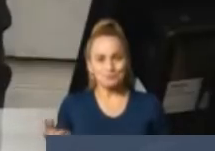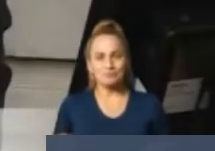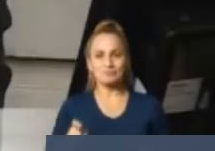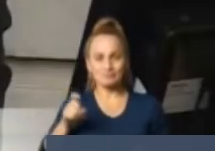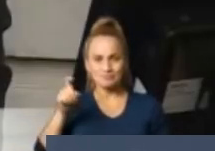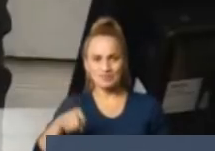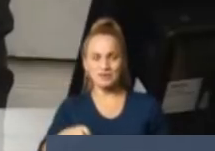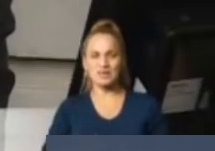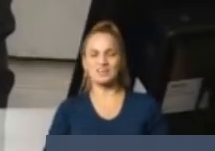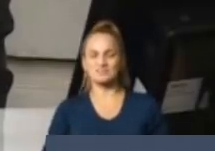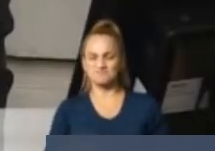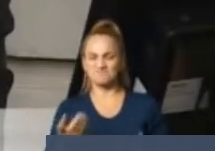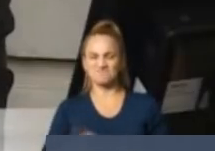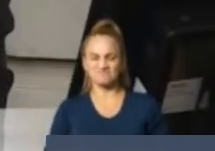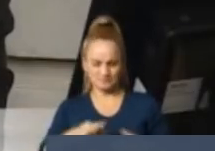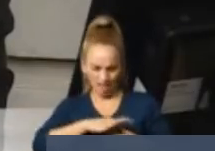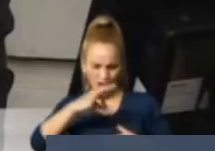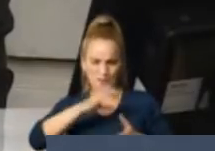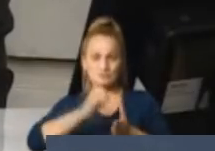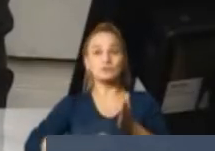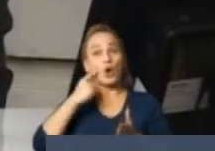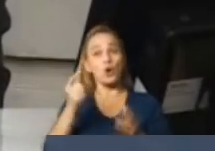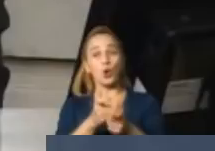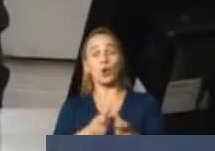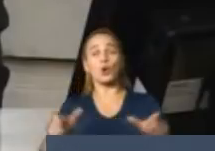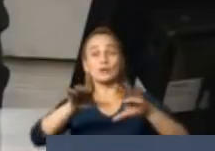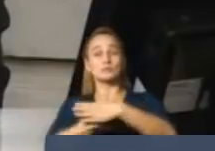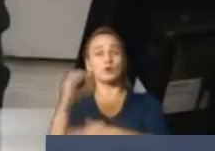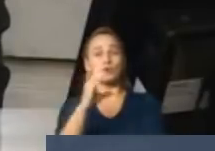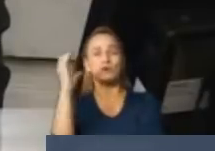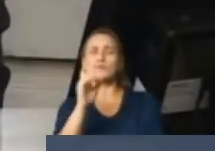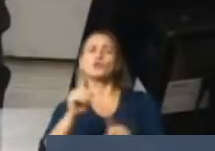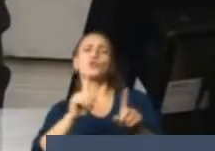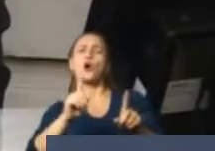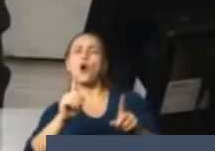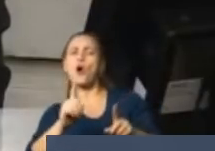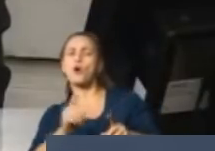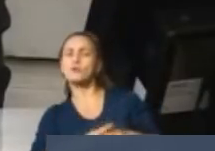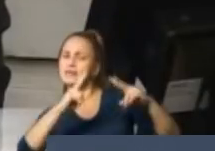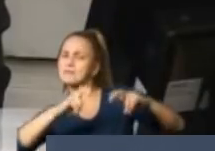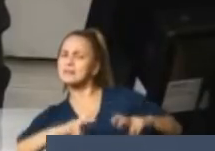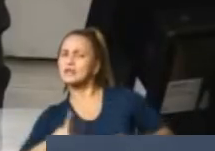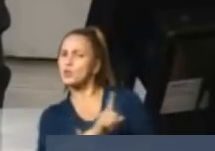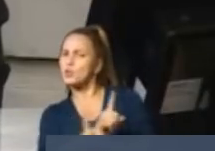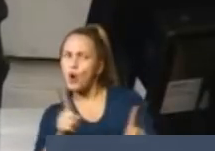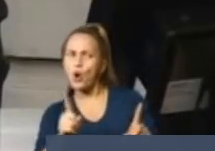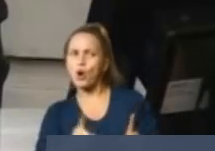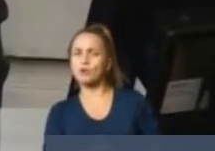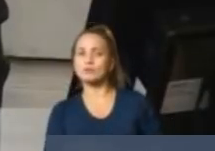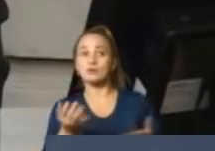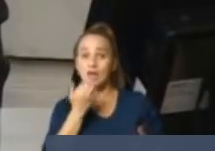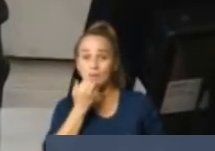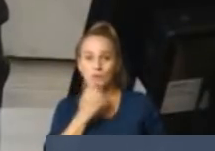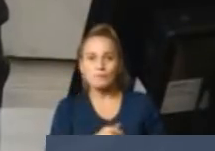demasiado ser sin alma para pedirle a un Congreso de la República que no haga un juicio de responsabilidad cuando